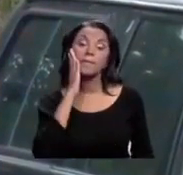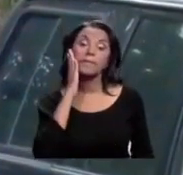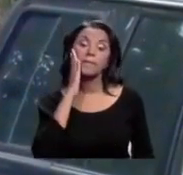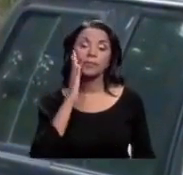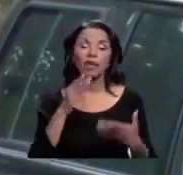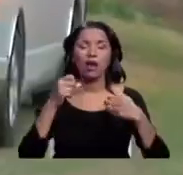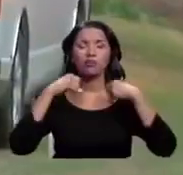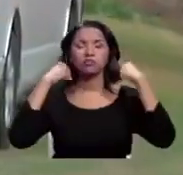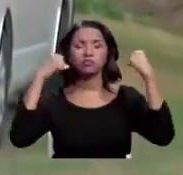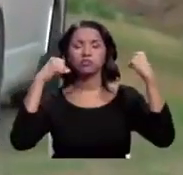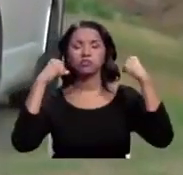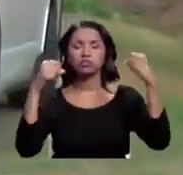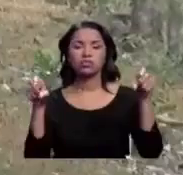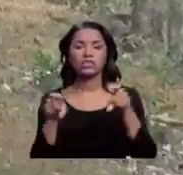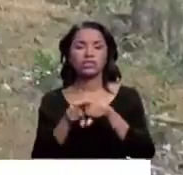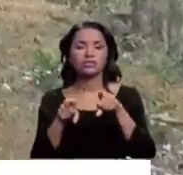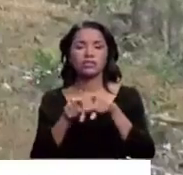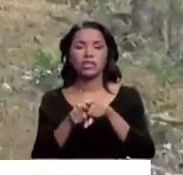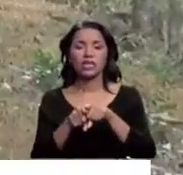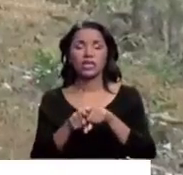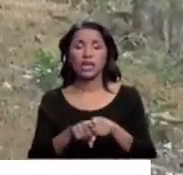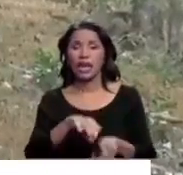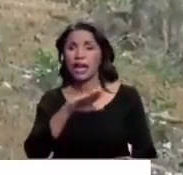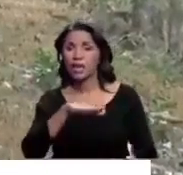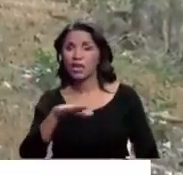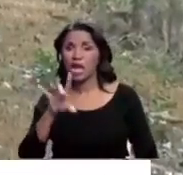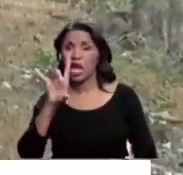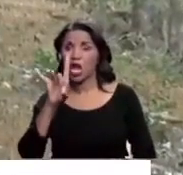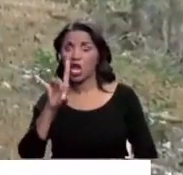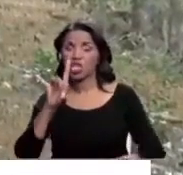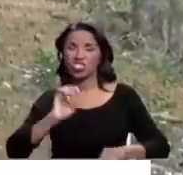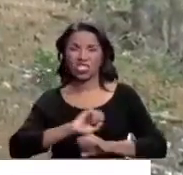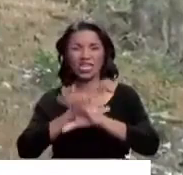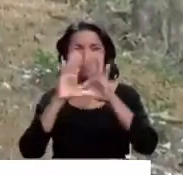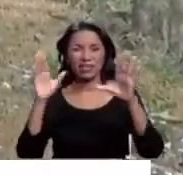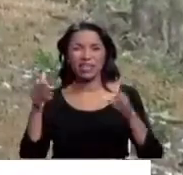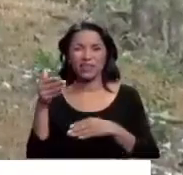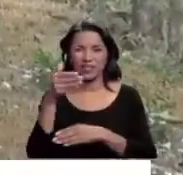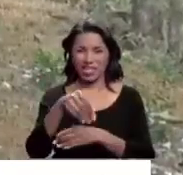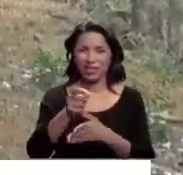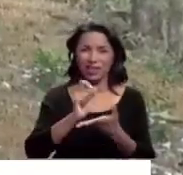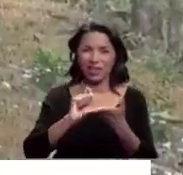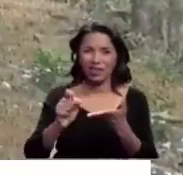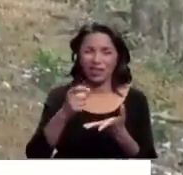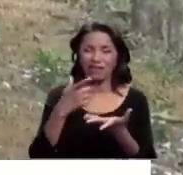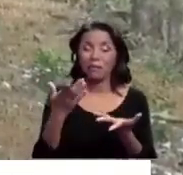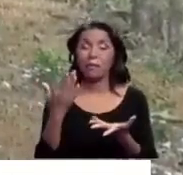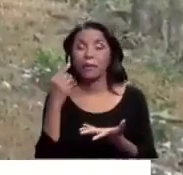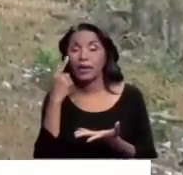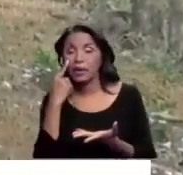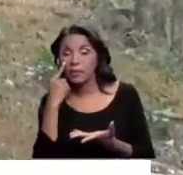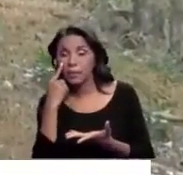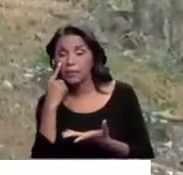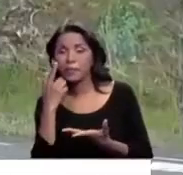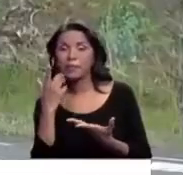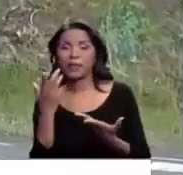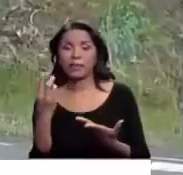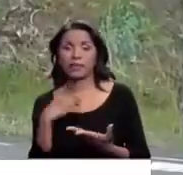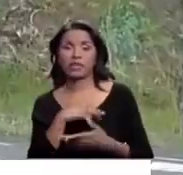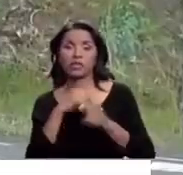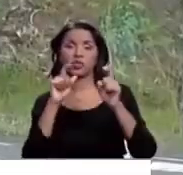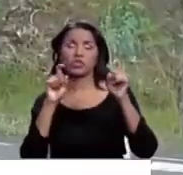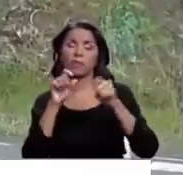de protesta mandaron simbólicamente a los niños desde las ocho de la mañana este Centro Educativo para que el Ministerio de Educación